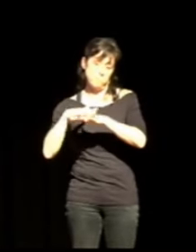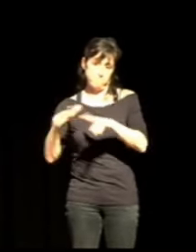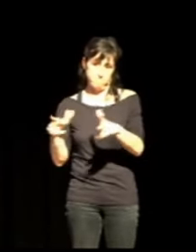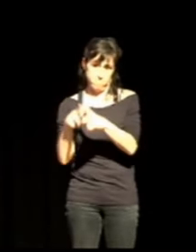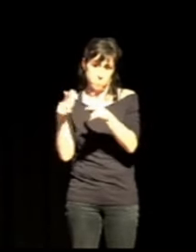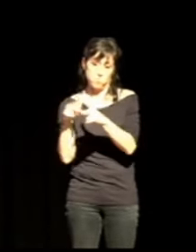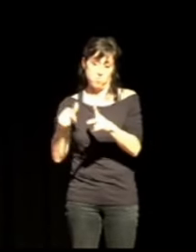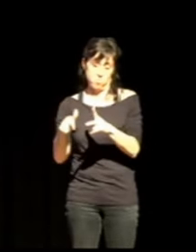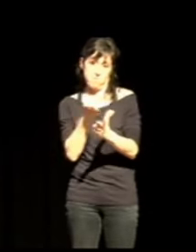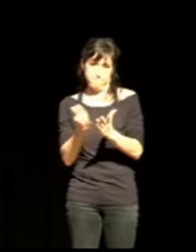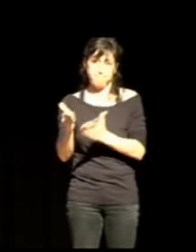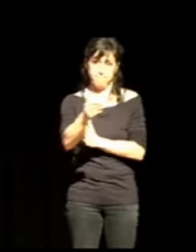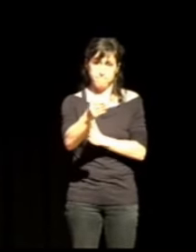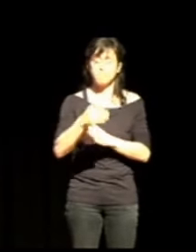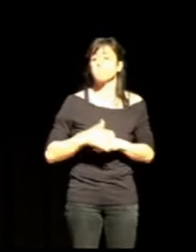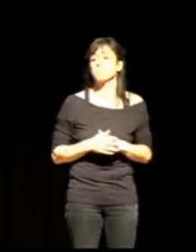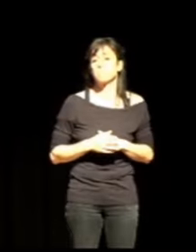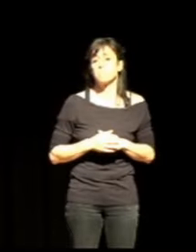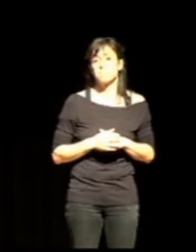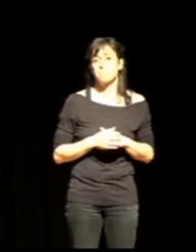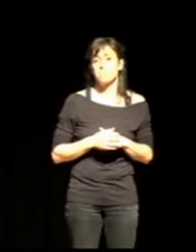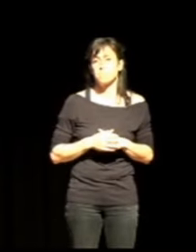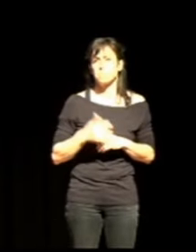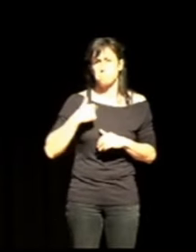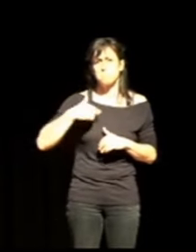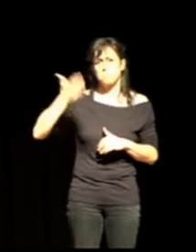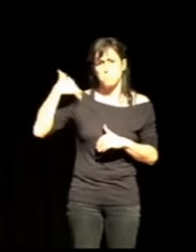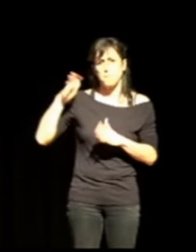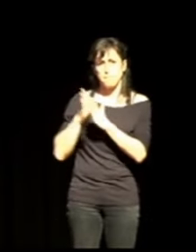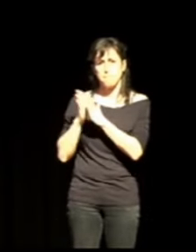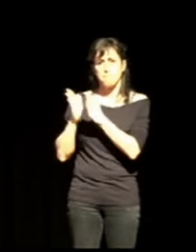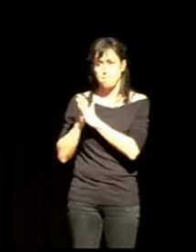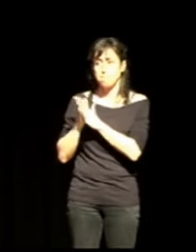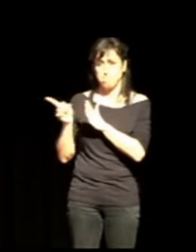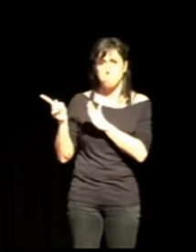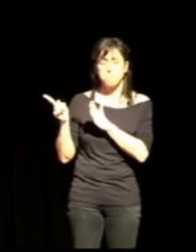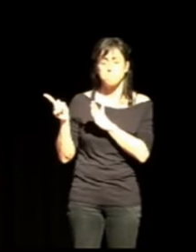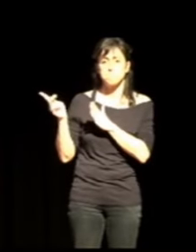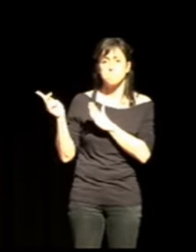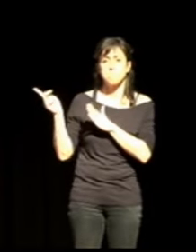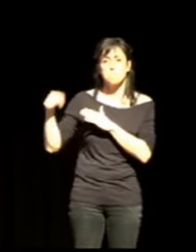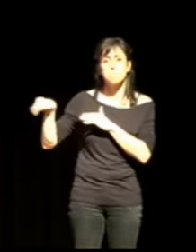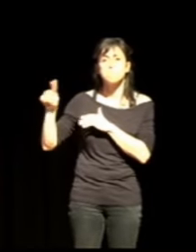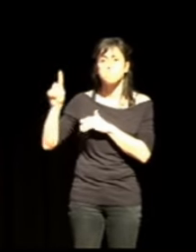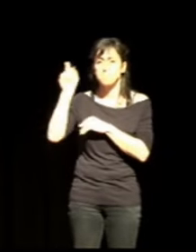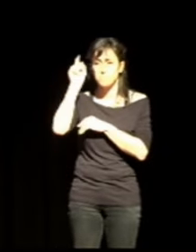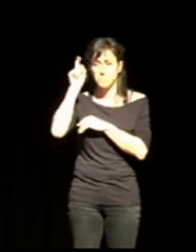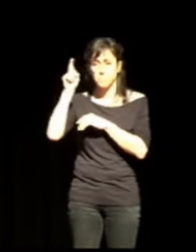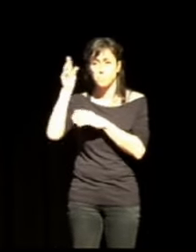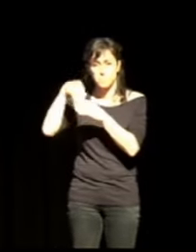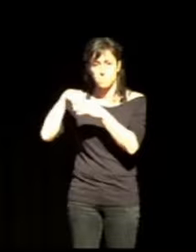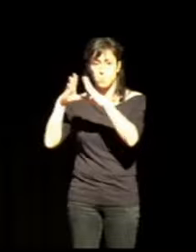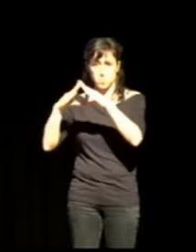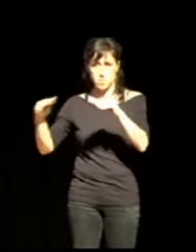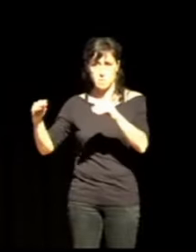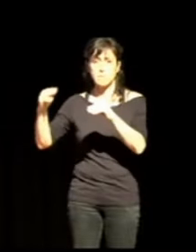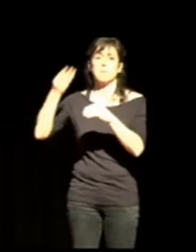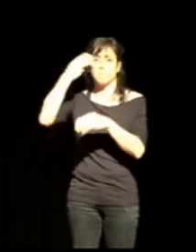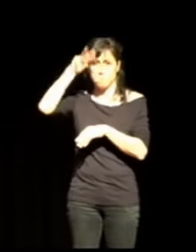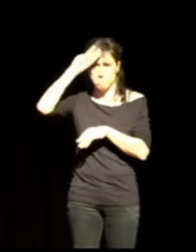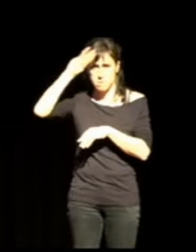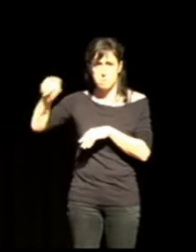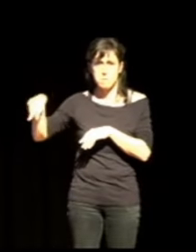El otro día estaba hablando yo con unas compañeras que son profesoras de universidad en México